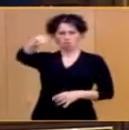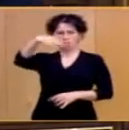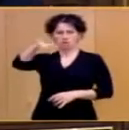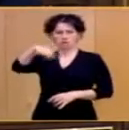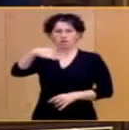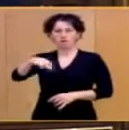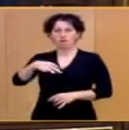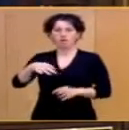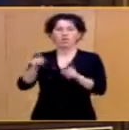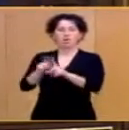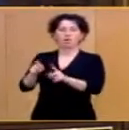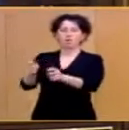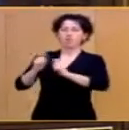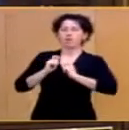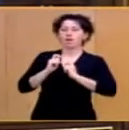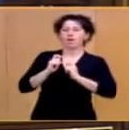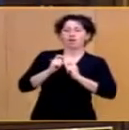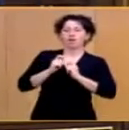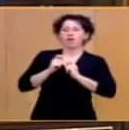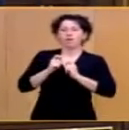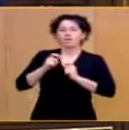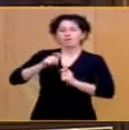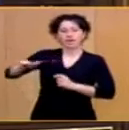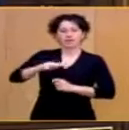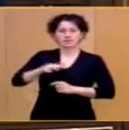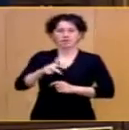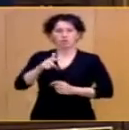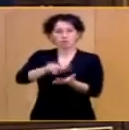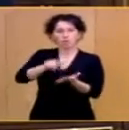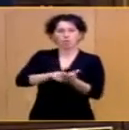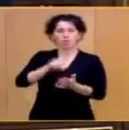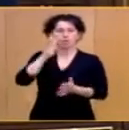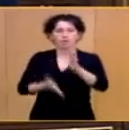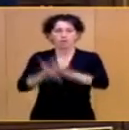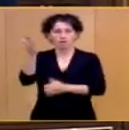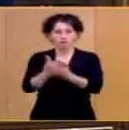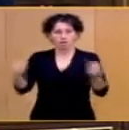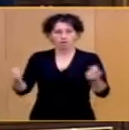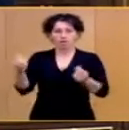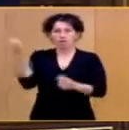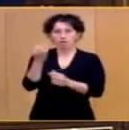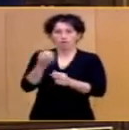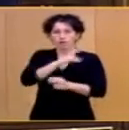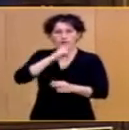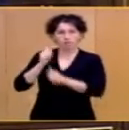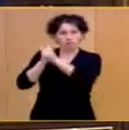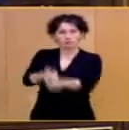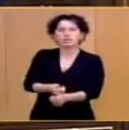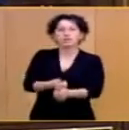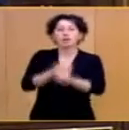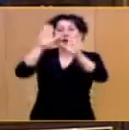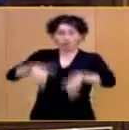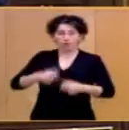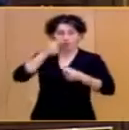invertida de un castellano en peligro y objeto de persecución, tiene su caldo de cultivo en que en el Estado español no se